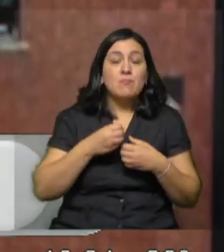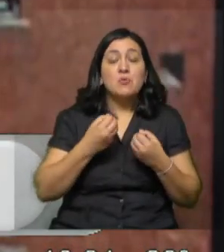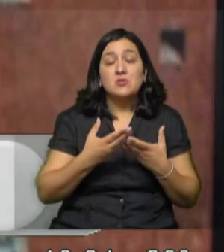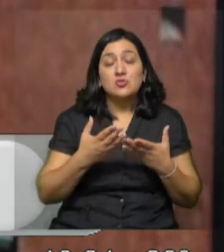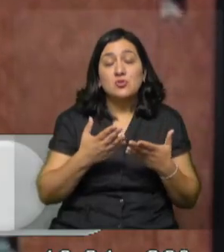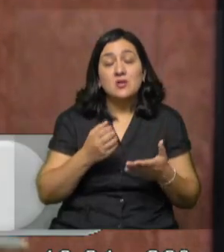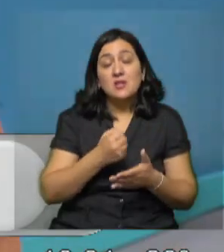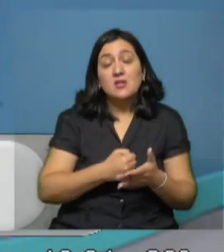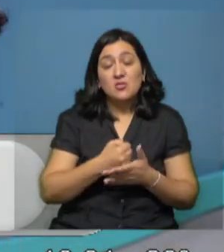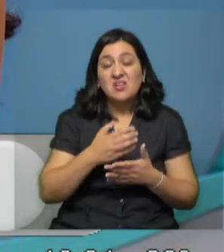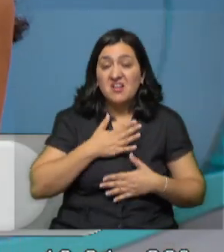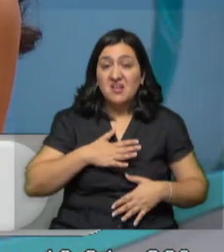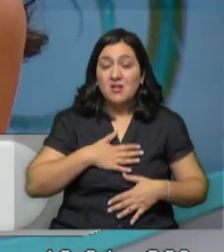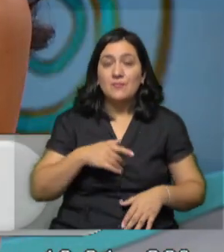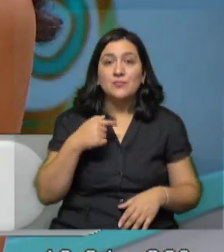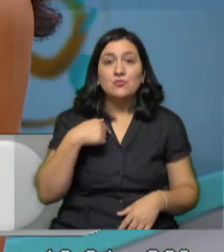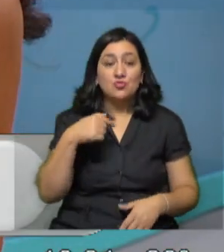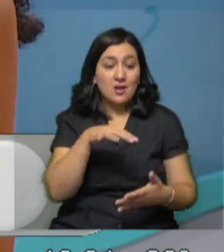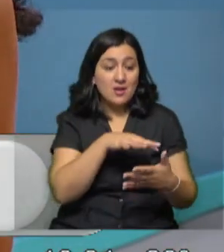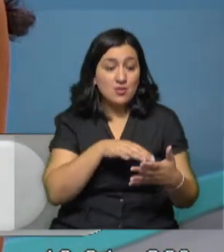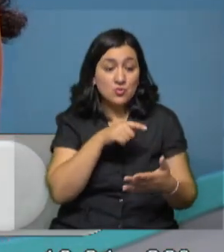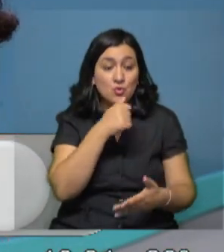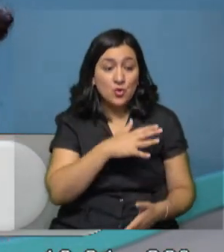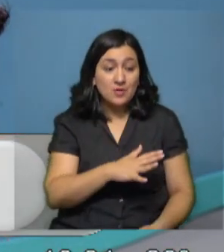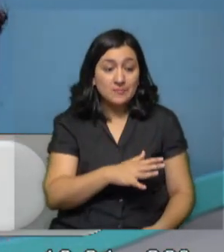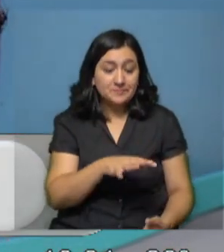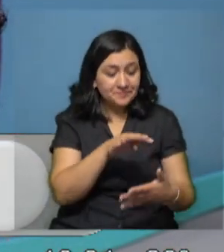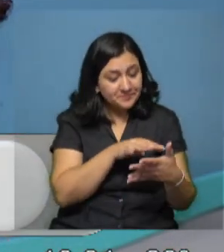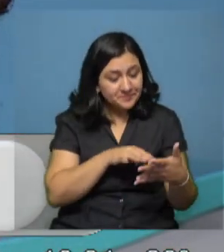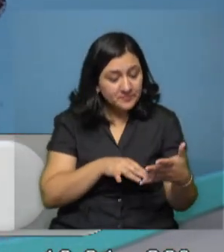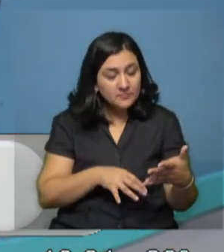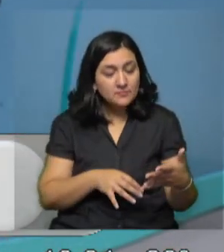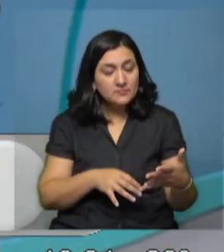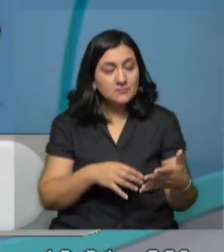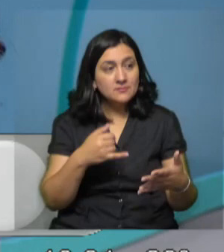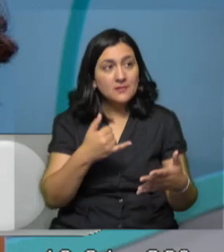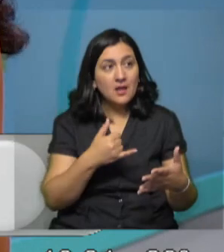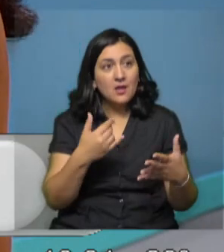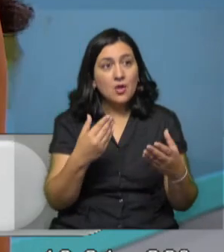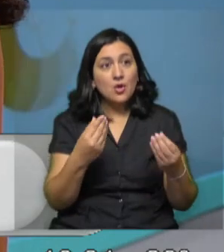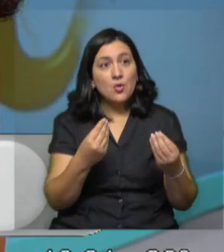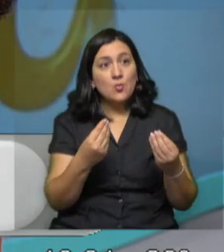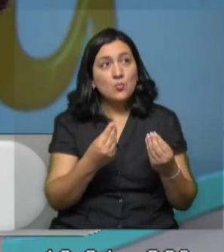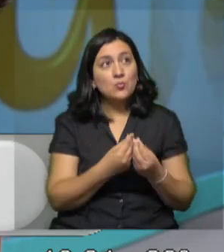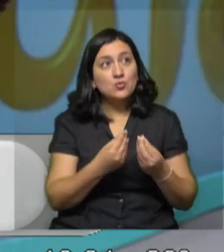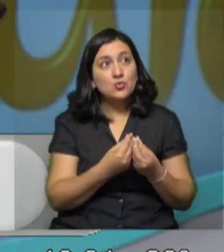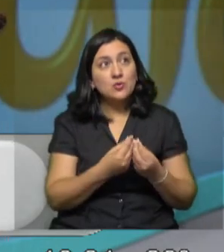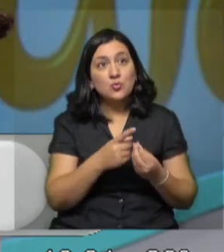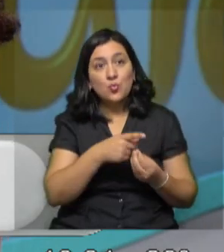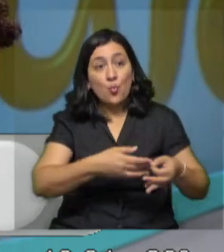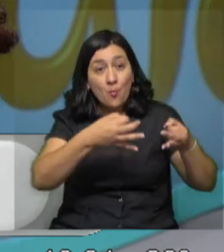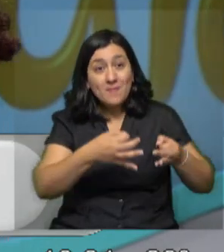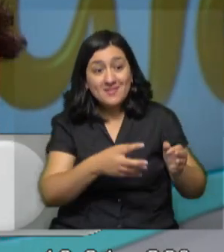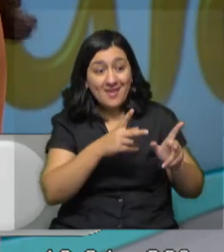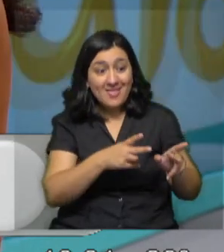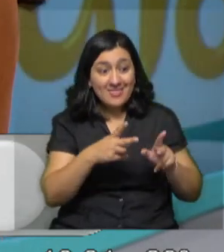con mesura las cosas. Cuando leí un poco de tu historia, Marcelo, me pasaba esto de que hay como mucho cumplir etapas en vos, pero al mismo